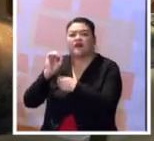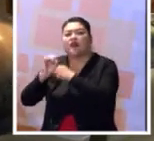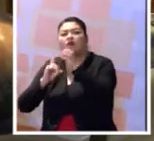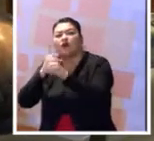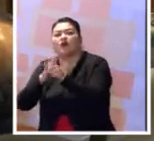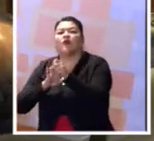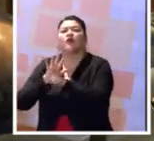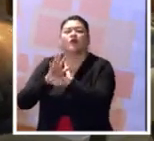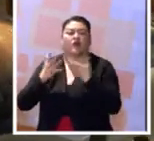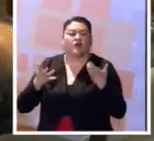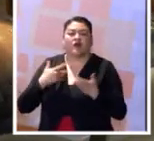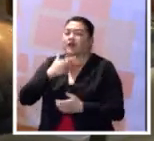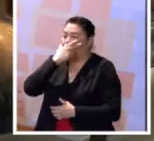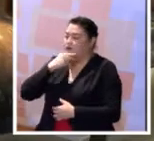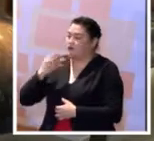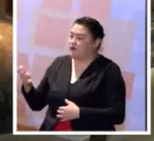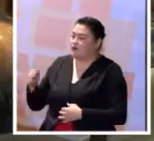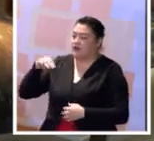la palabra.